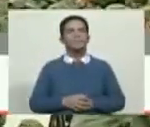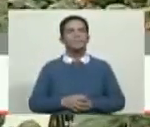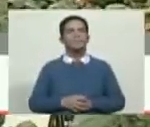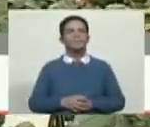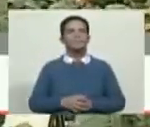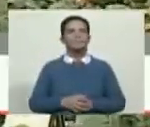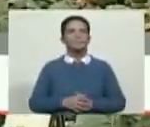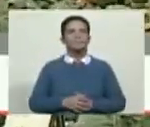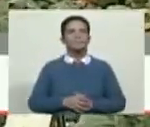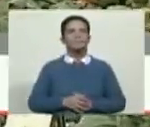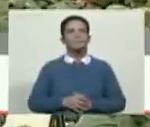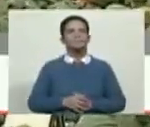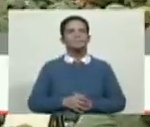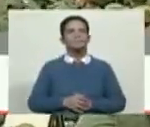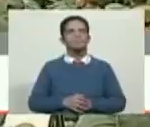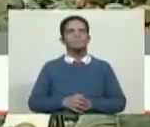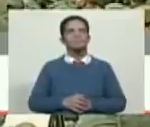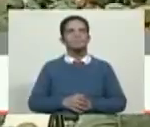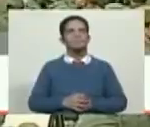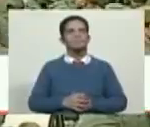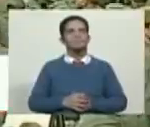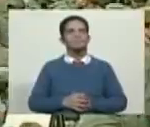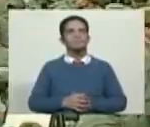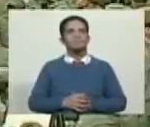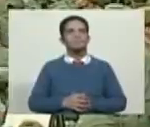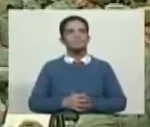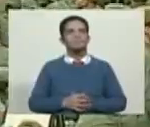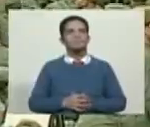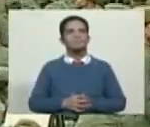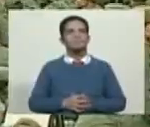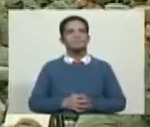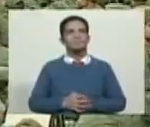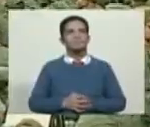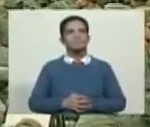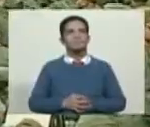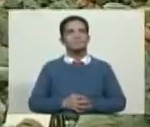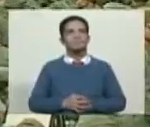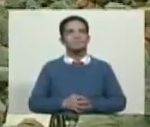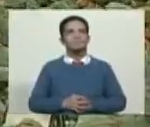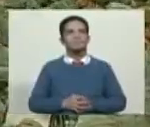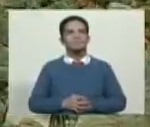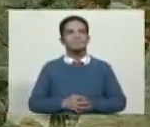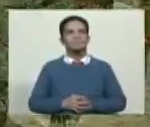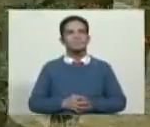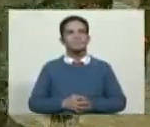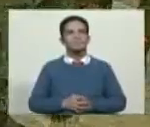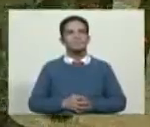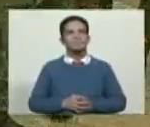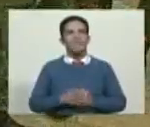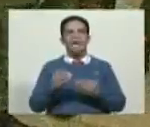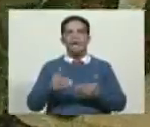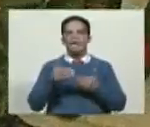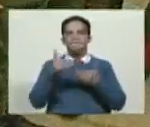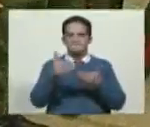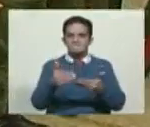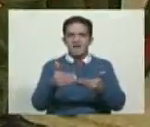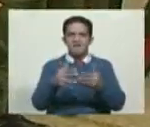lo que es y lo que son los ejercicios militares correspondientes, avanzar en toda la